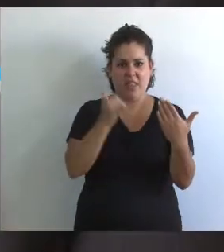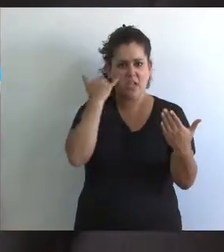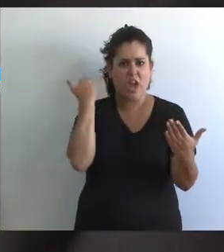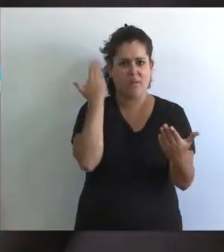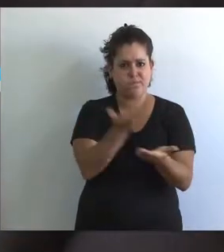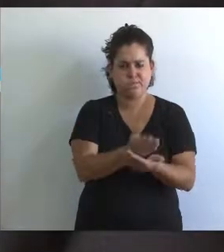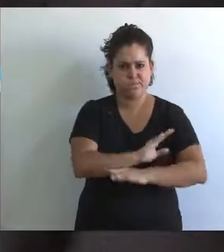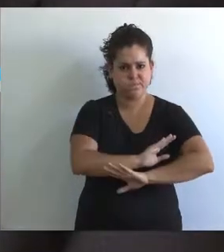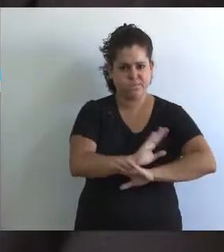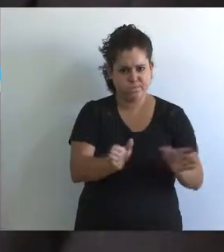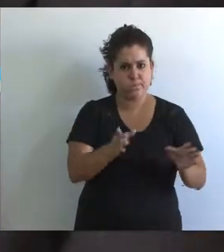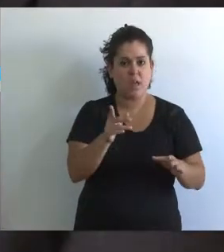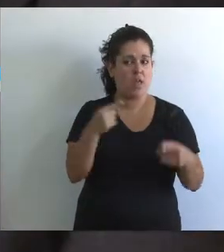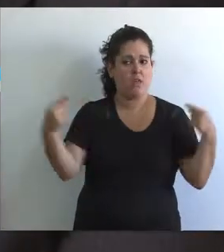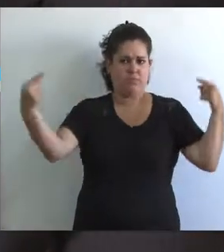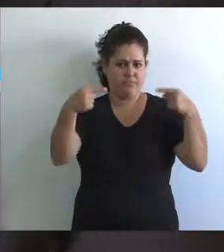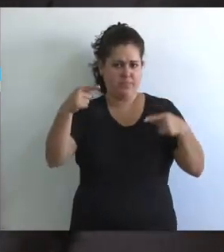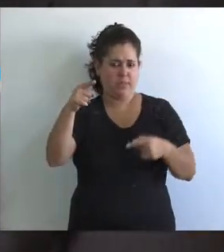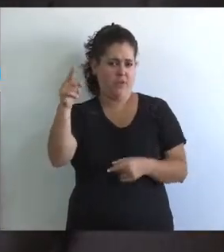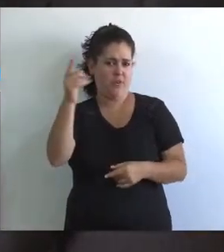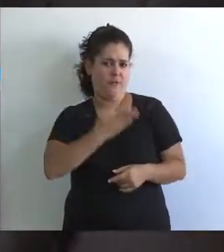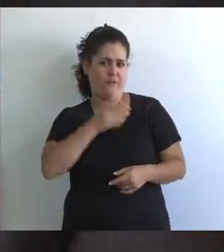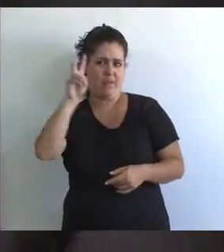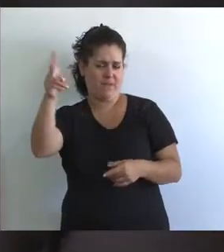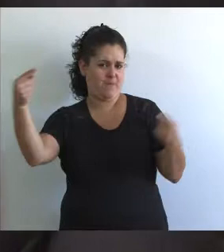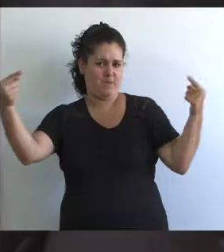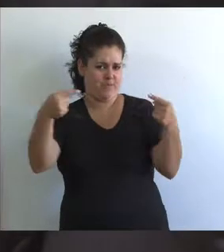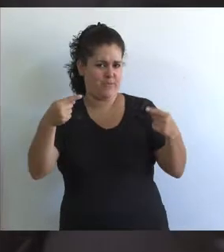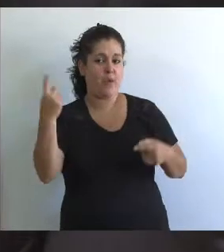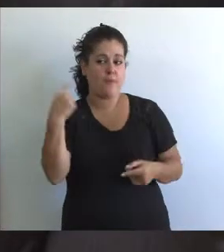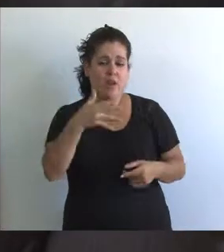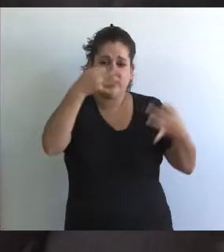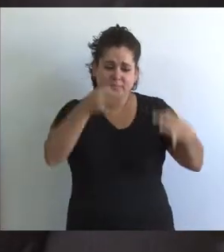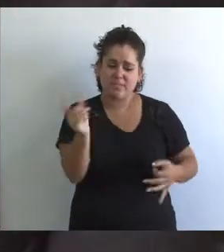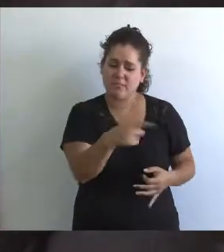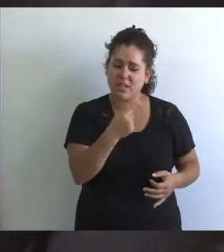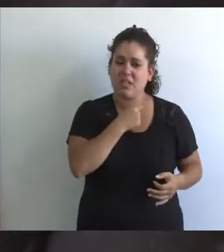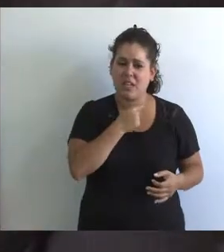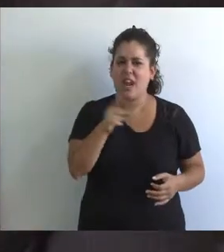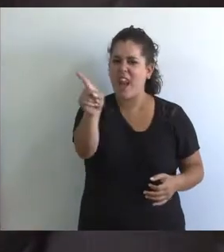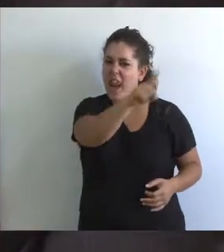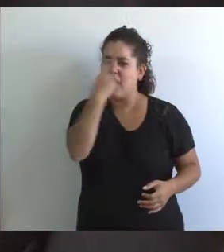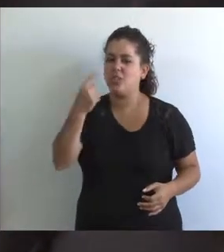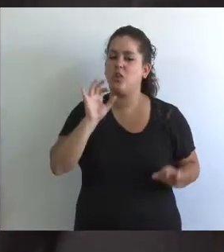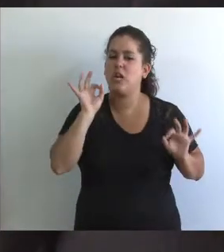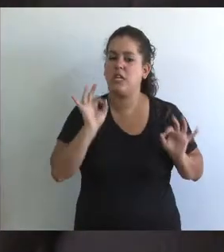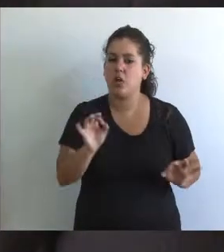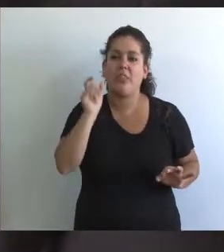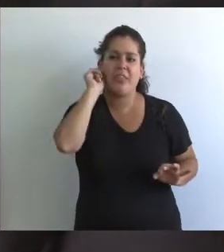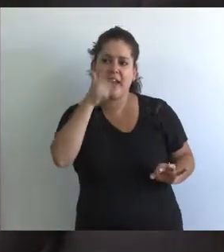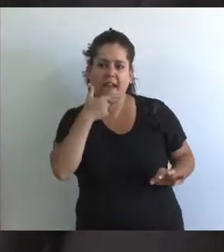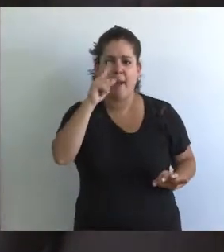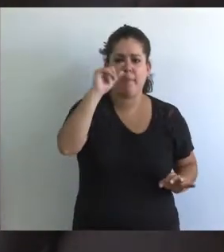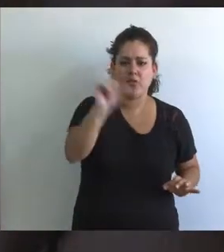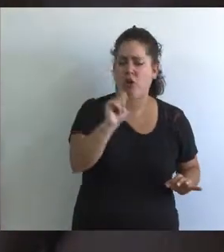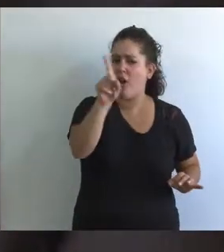al proyecto oficial de hidrocarburos, que es una nacionalización integral del petróleo y el gas,